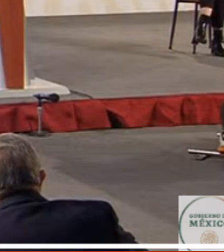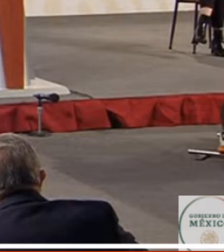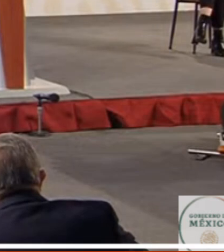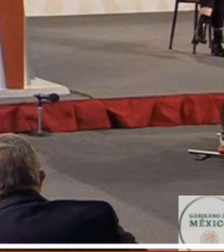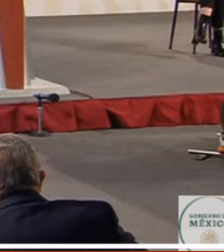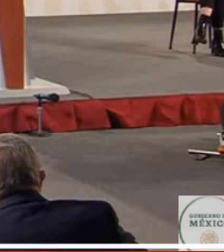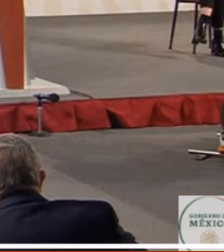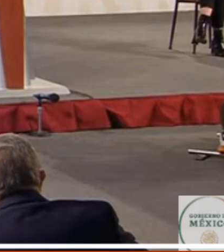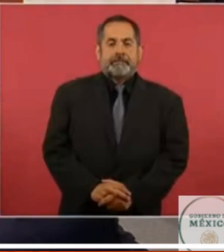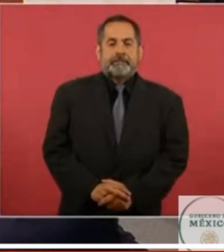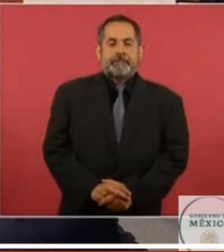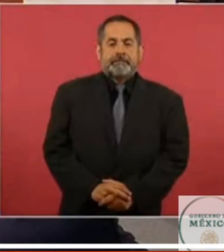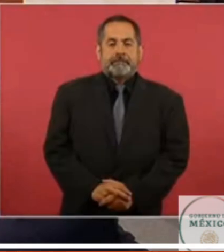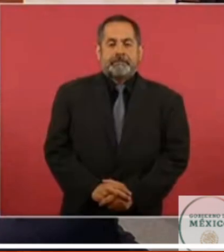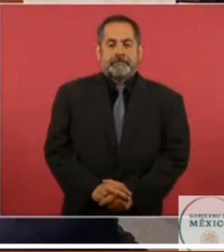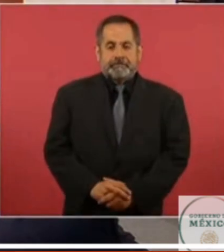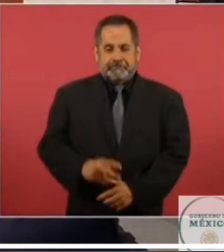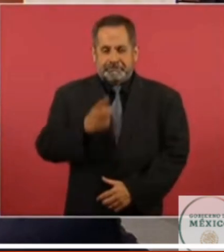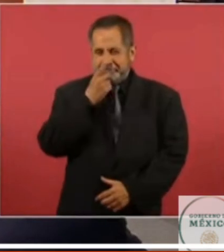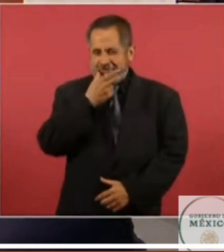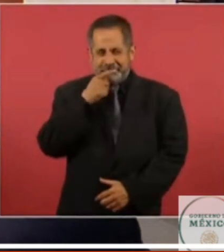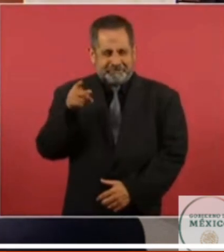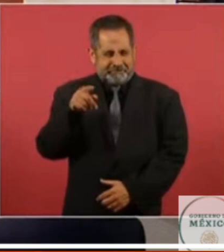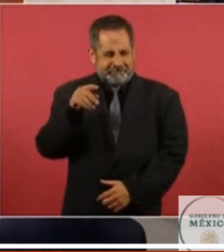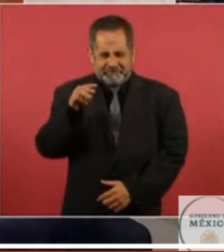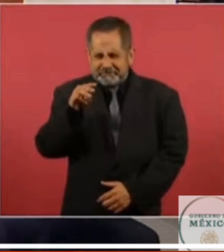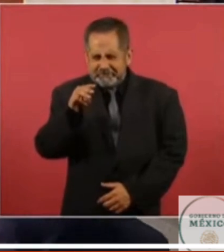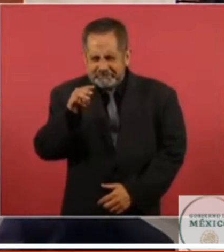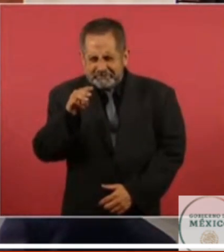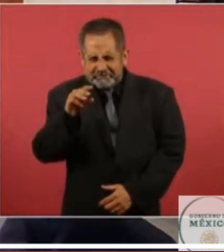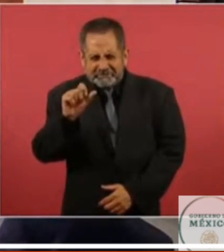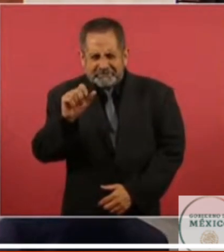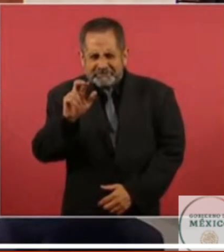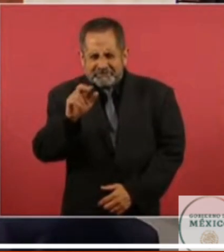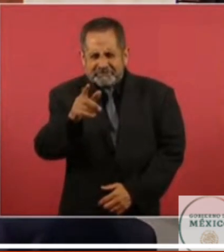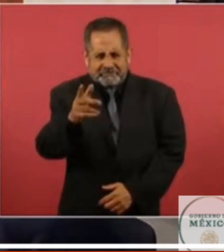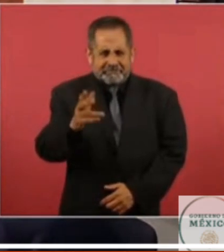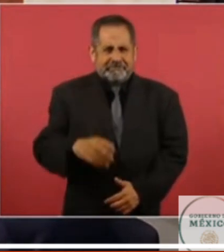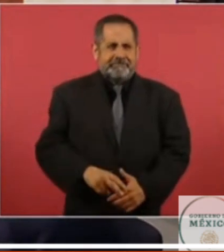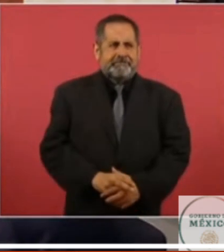Este señor Max Kaiser